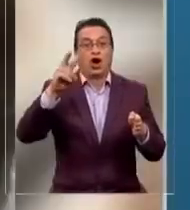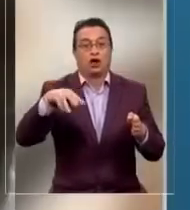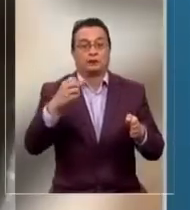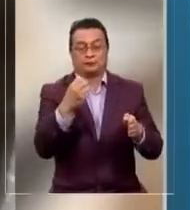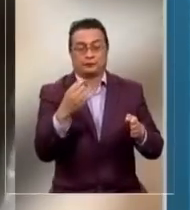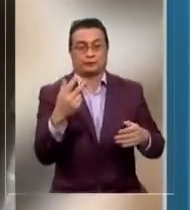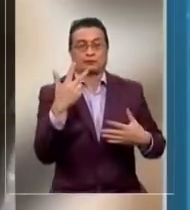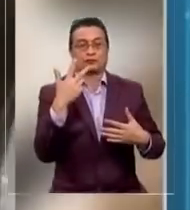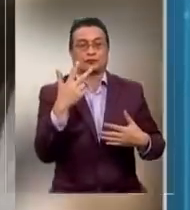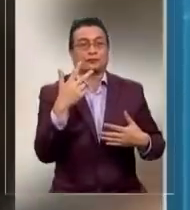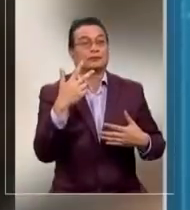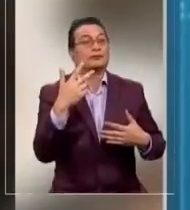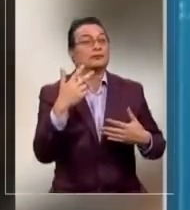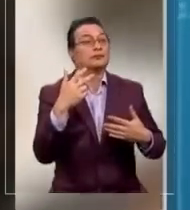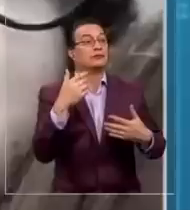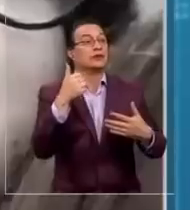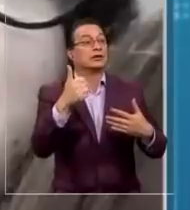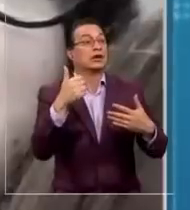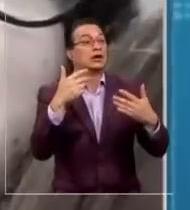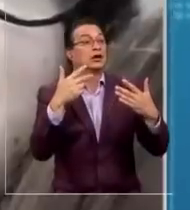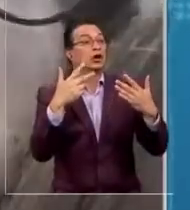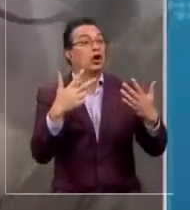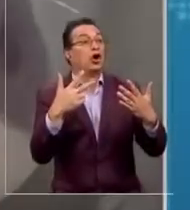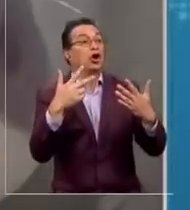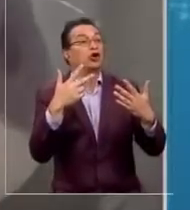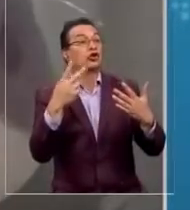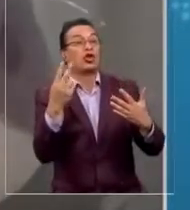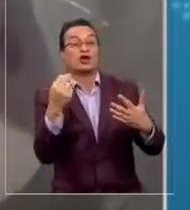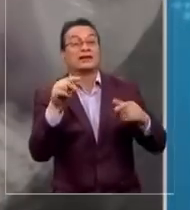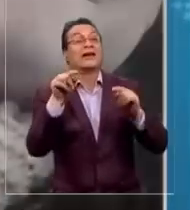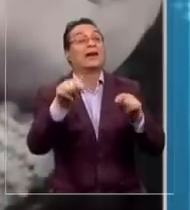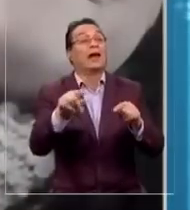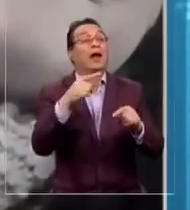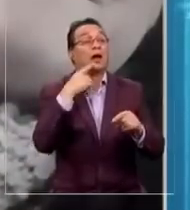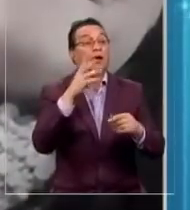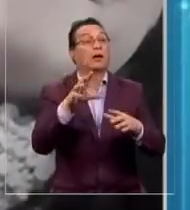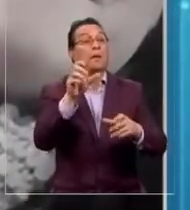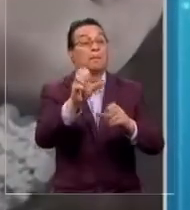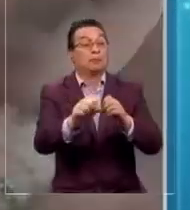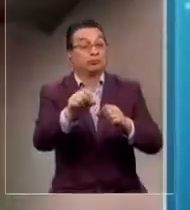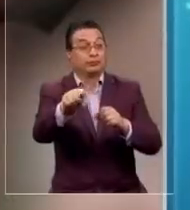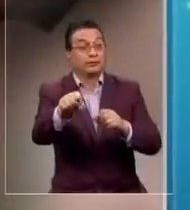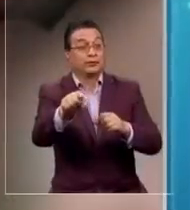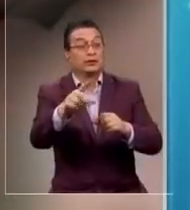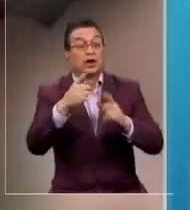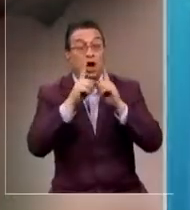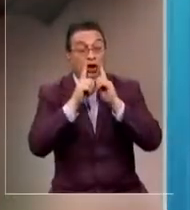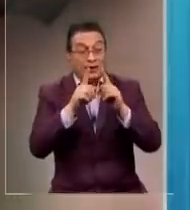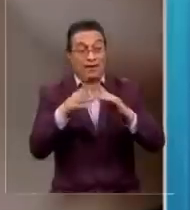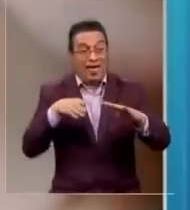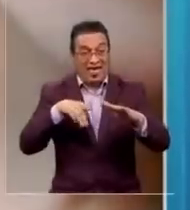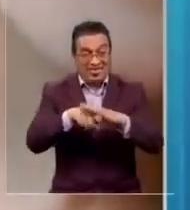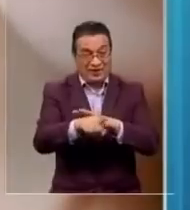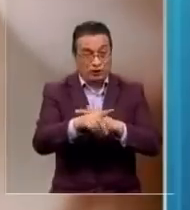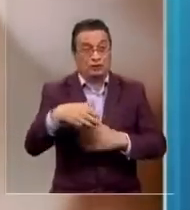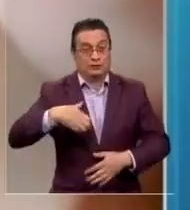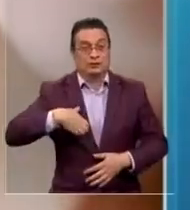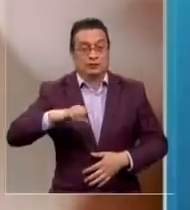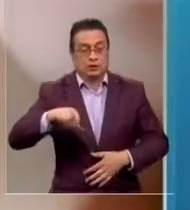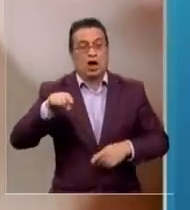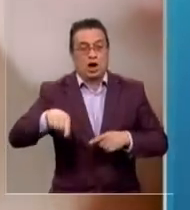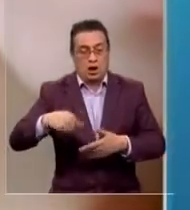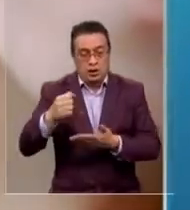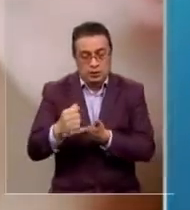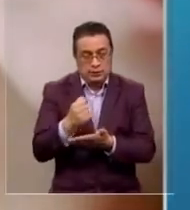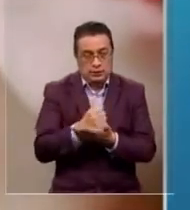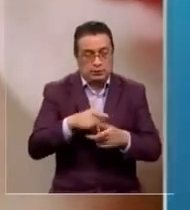Ustedes pueden ver cómo se mantienen tres efectivos de la PDI custodiando esta hostal, y al parecer en el interior se estarían realizando algún tipo